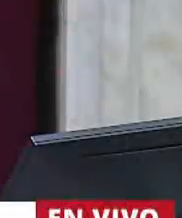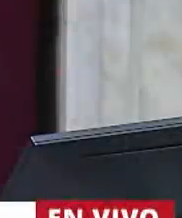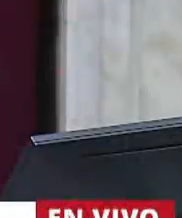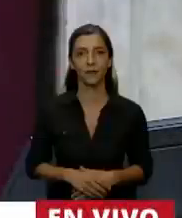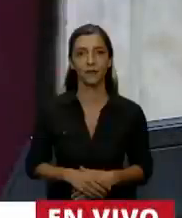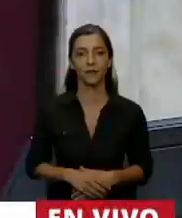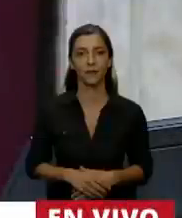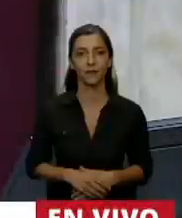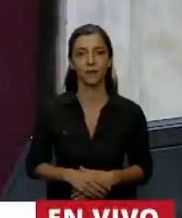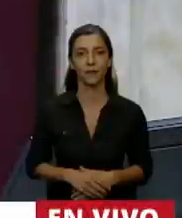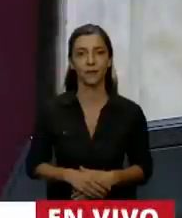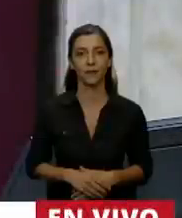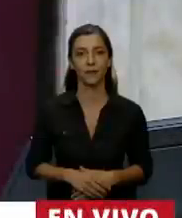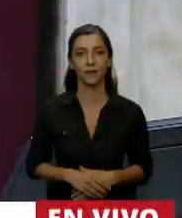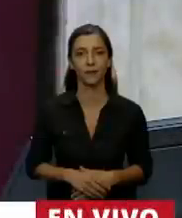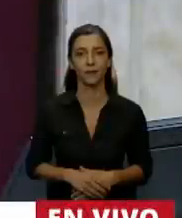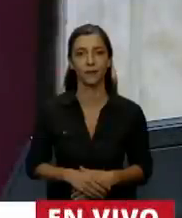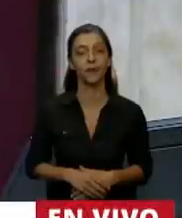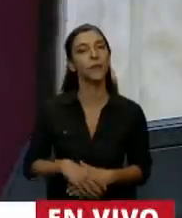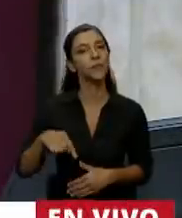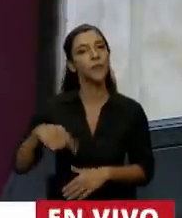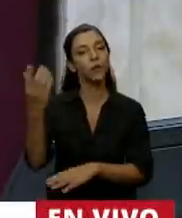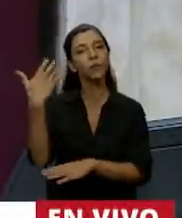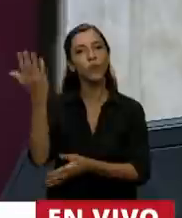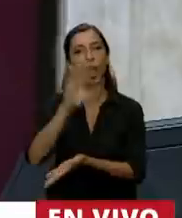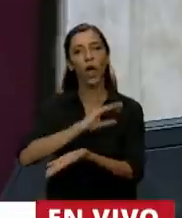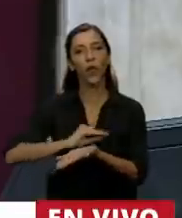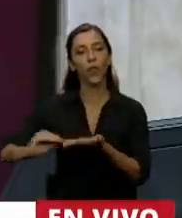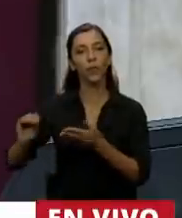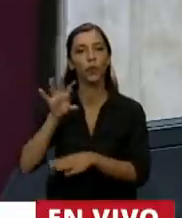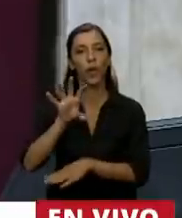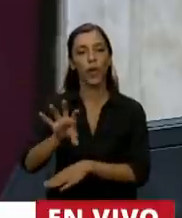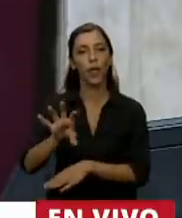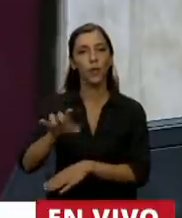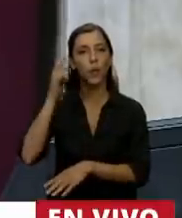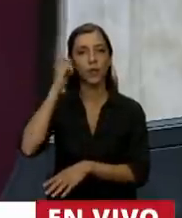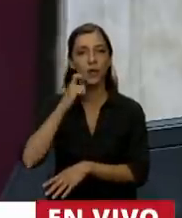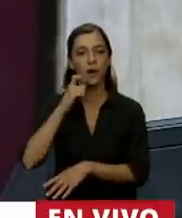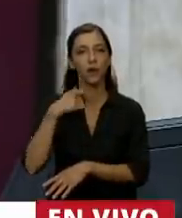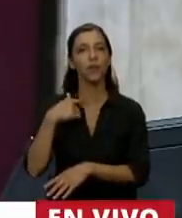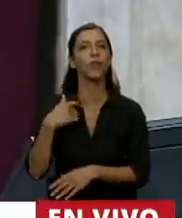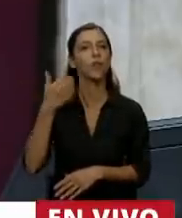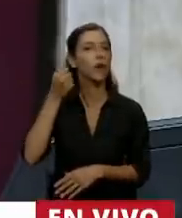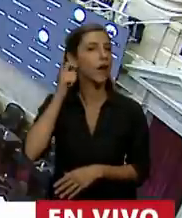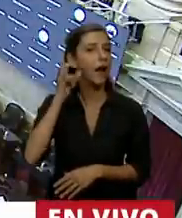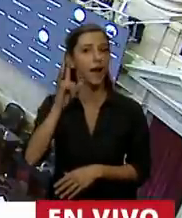Continúa en el uso de la palabra la diputada por La Rioja, Hilda Clelia